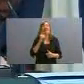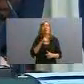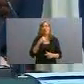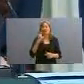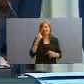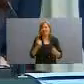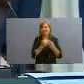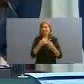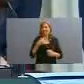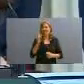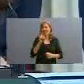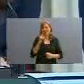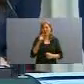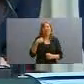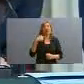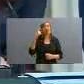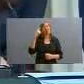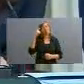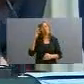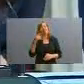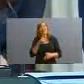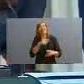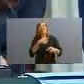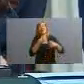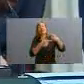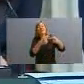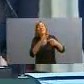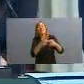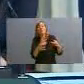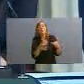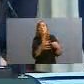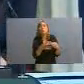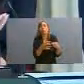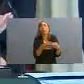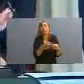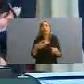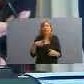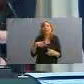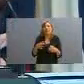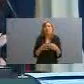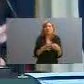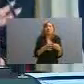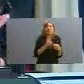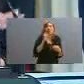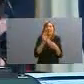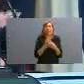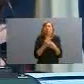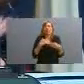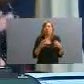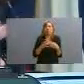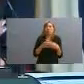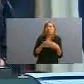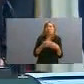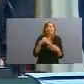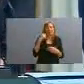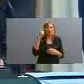saber, sostenía que iba a derivar en un criterio corporativo porque los profesionales por